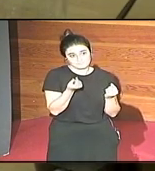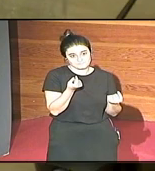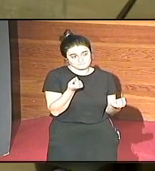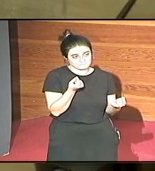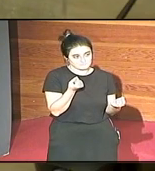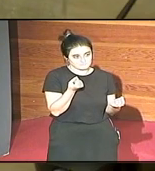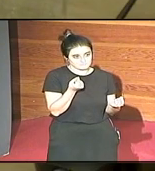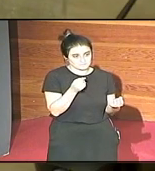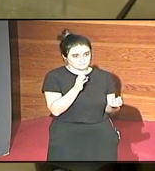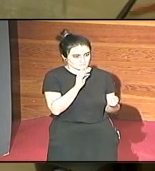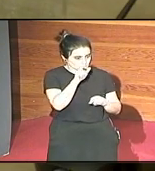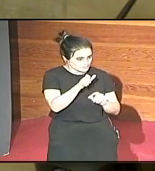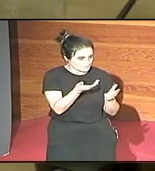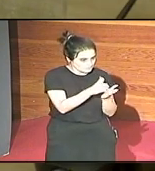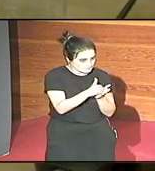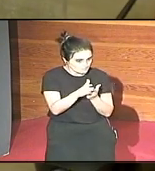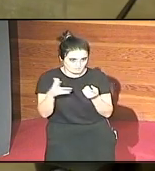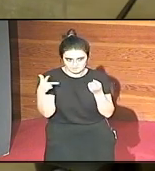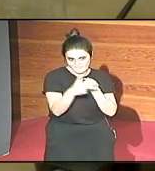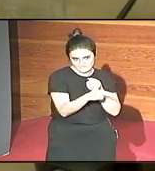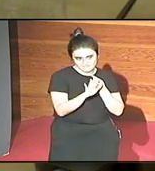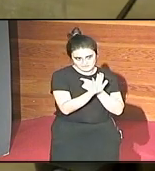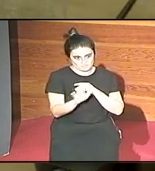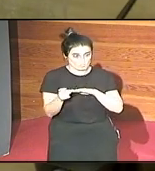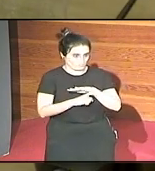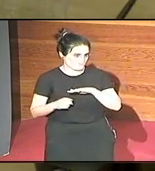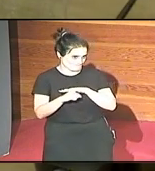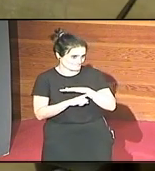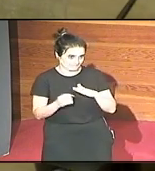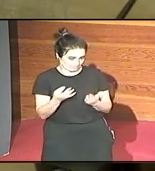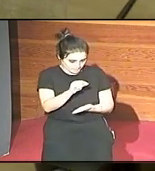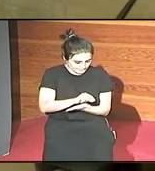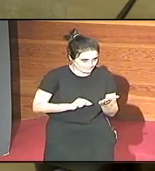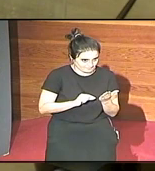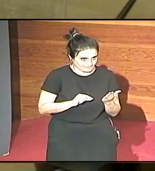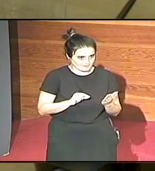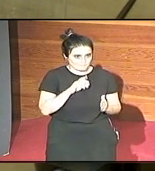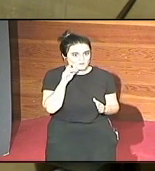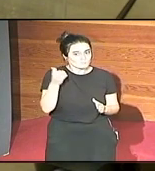las pérdidas de vidas humanas en el Donbass, en una situación en que